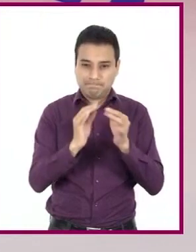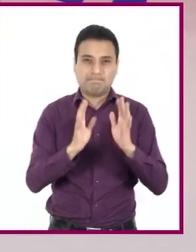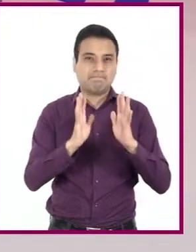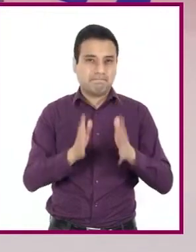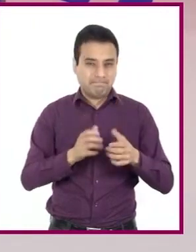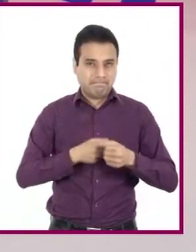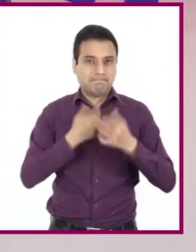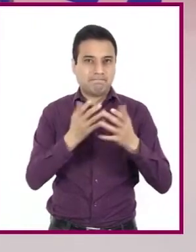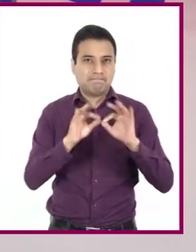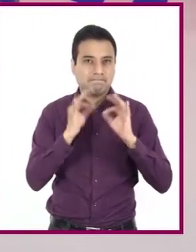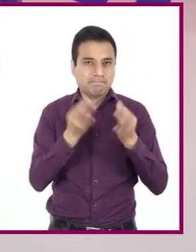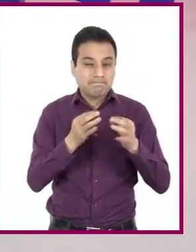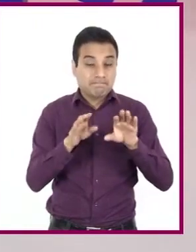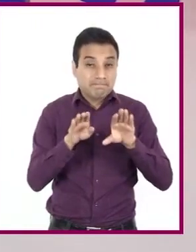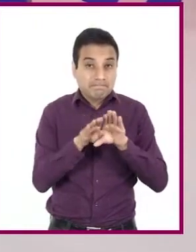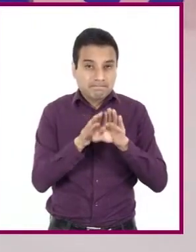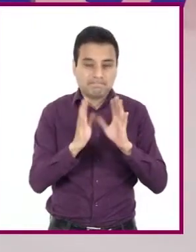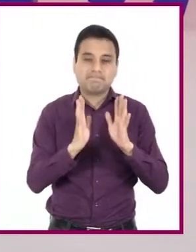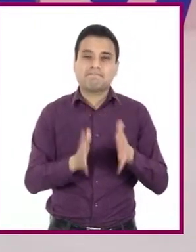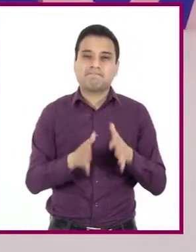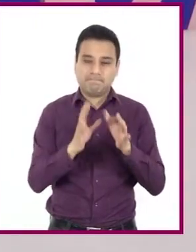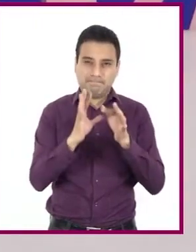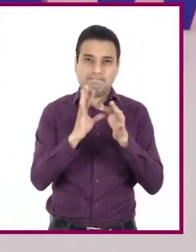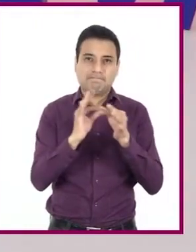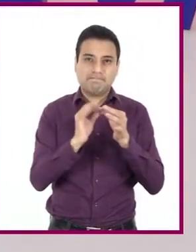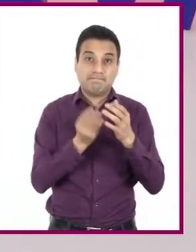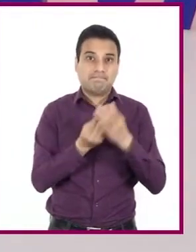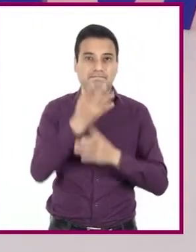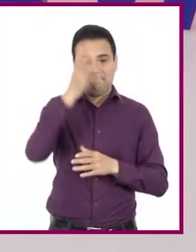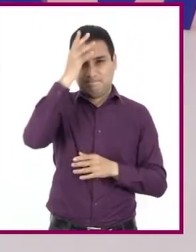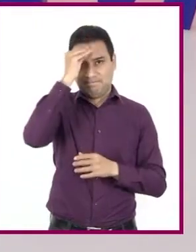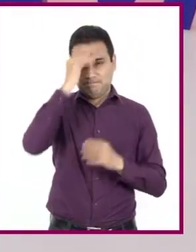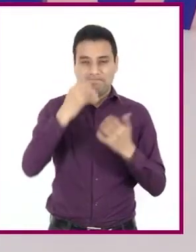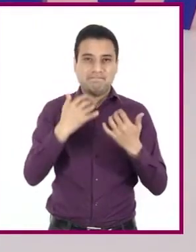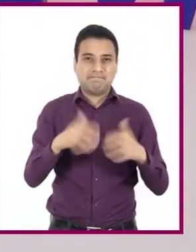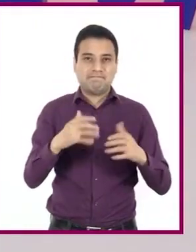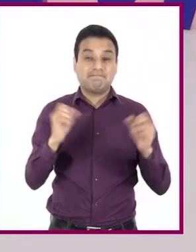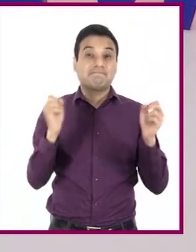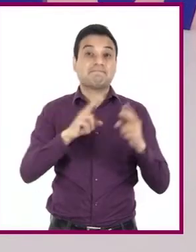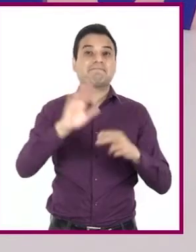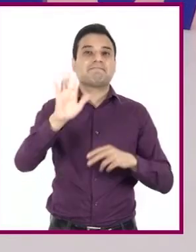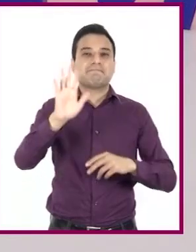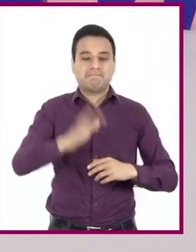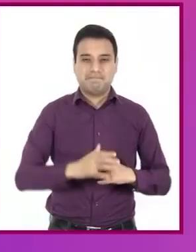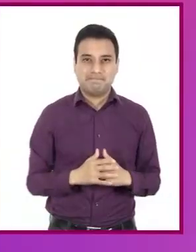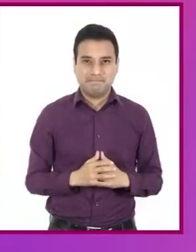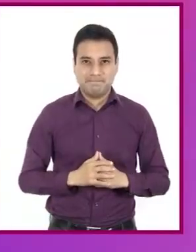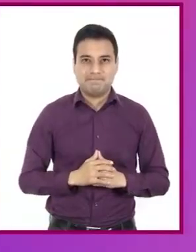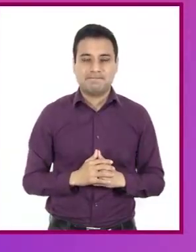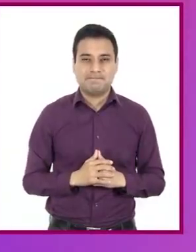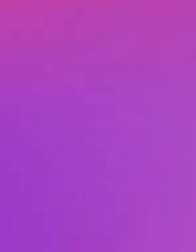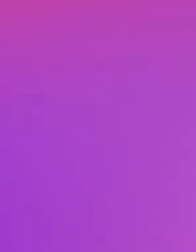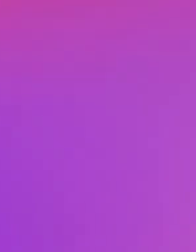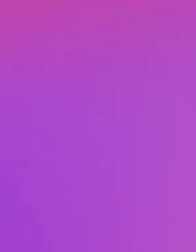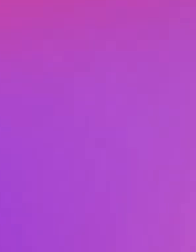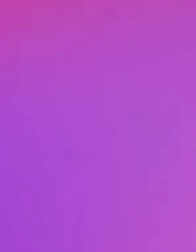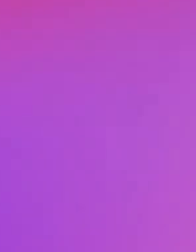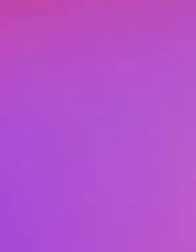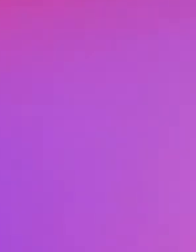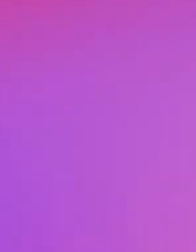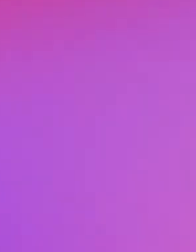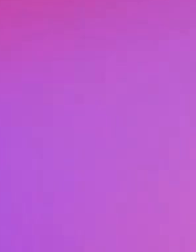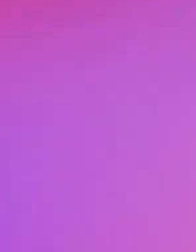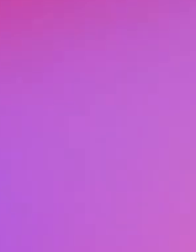un poema. Hemos aprendido algo nuevo juntos. ¡Hasta la próxima! Si tienes dudas